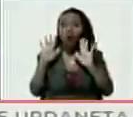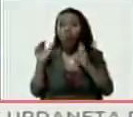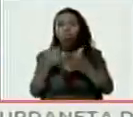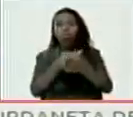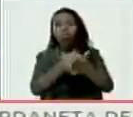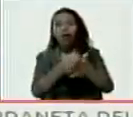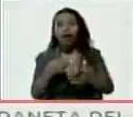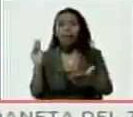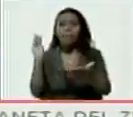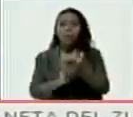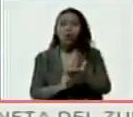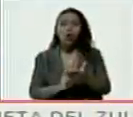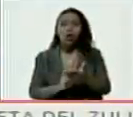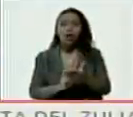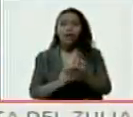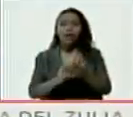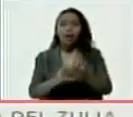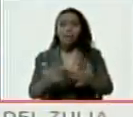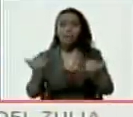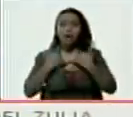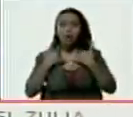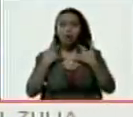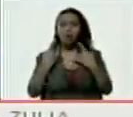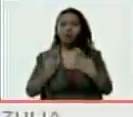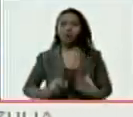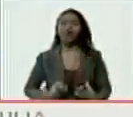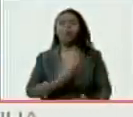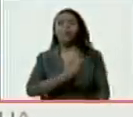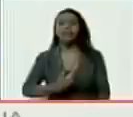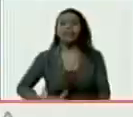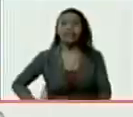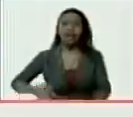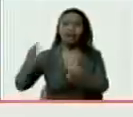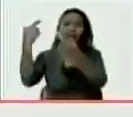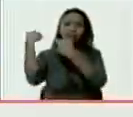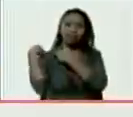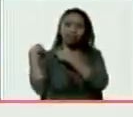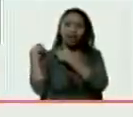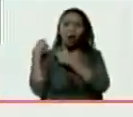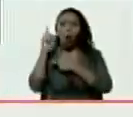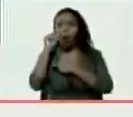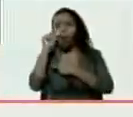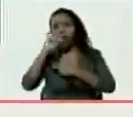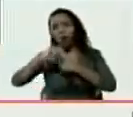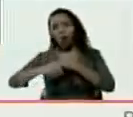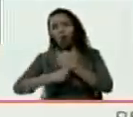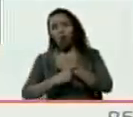clava el remoquete de autoproclamado presidente encargado, entre comillas, a Juan Guaidó.